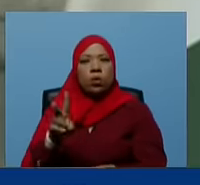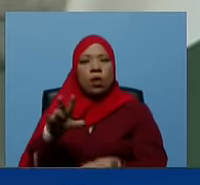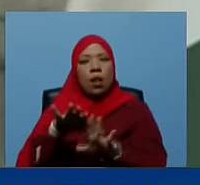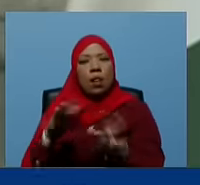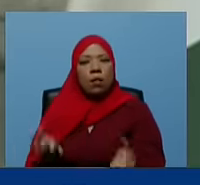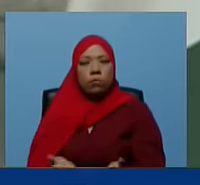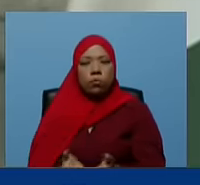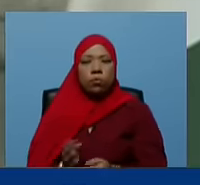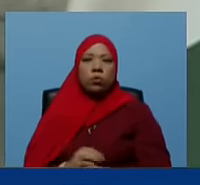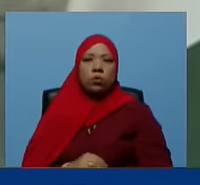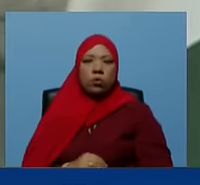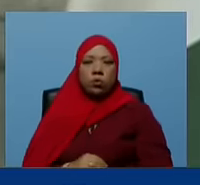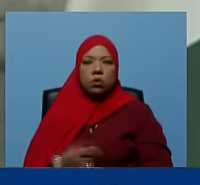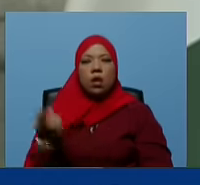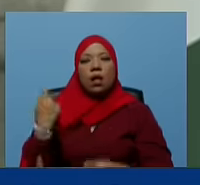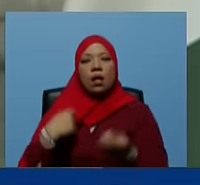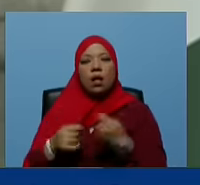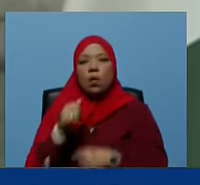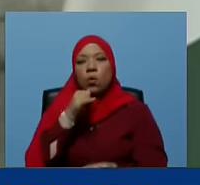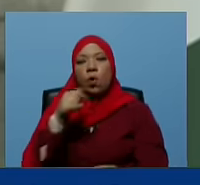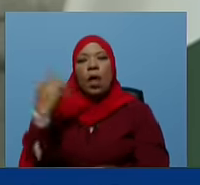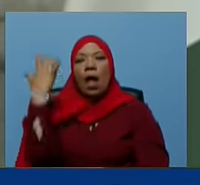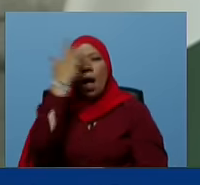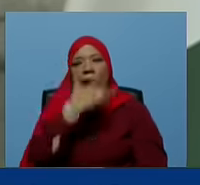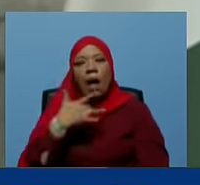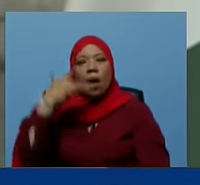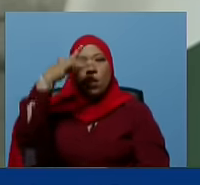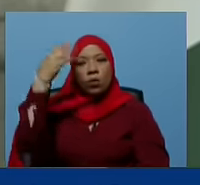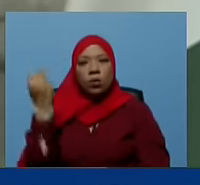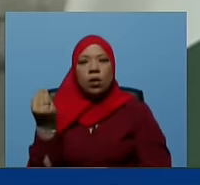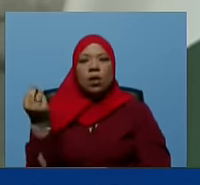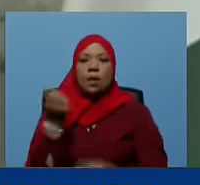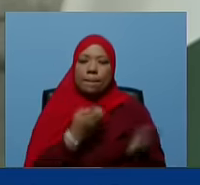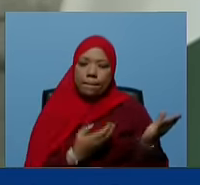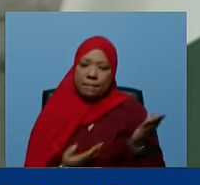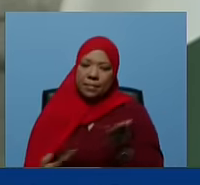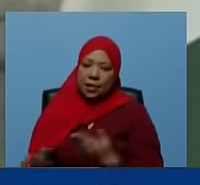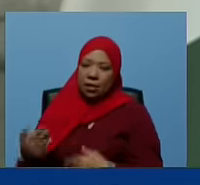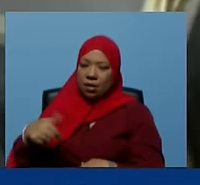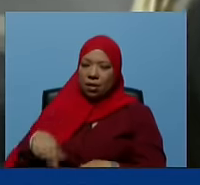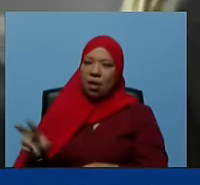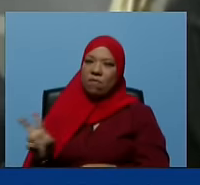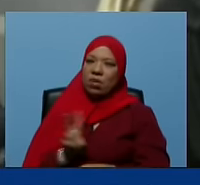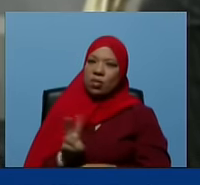mundo. Inversionistas de África, bienvenido, esta es su patria.